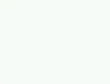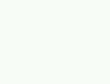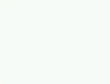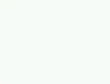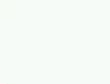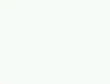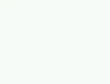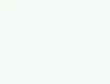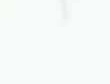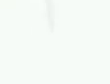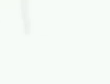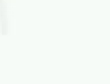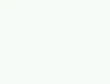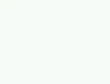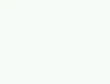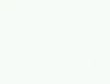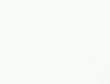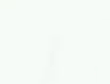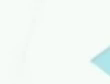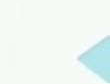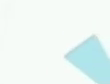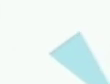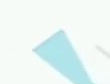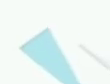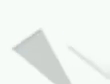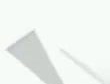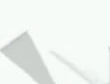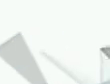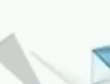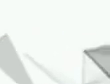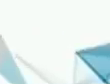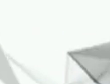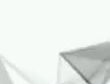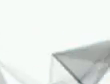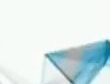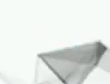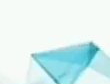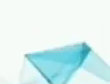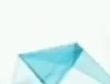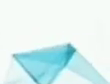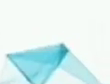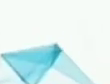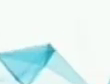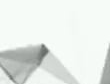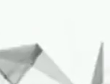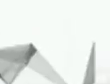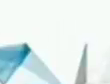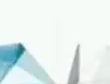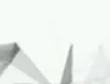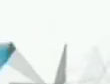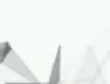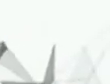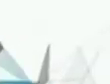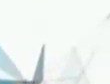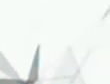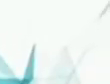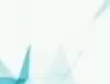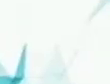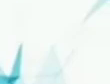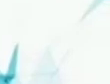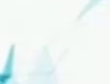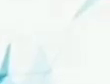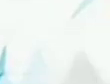El siguiente programa es clasificación I, informativo, apto para todo público.